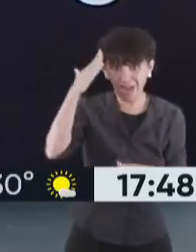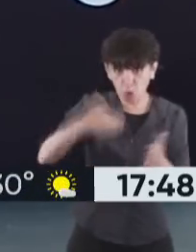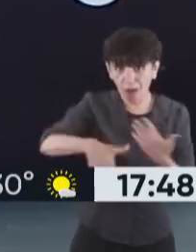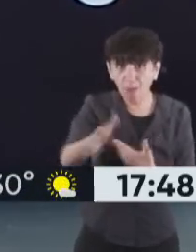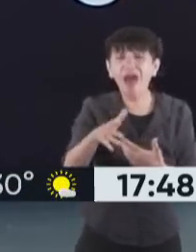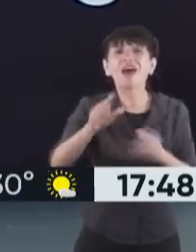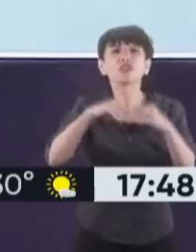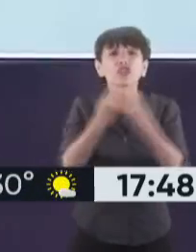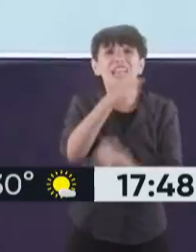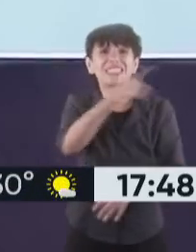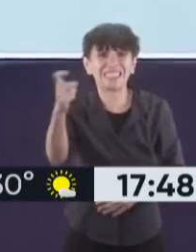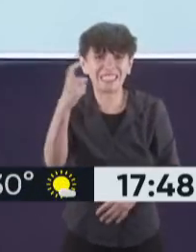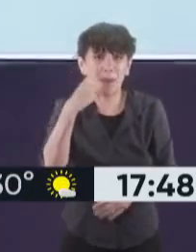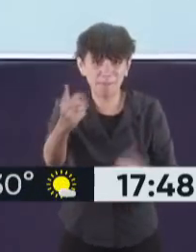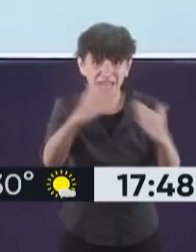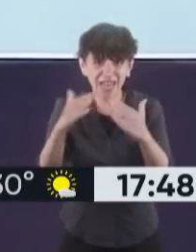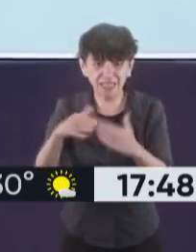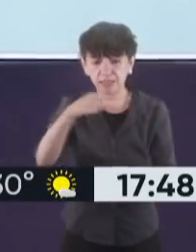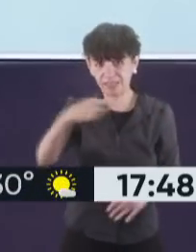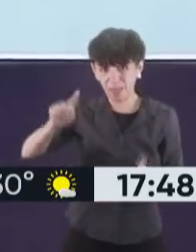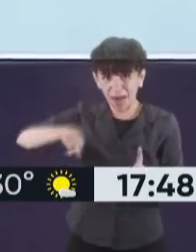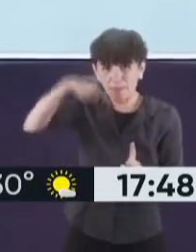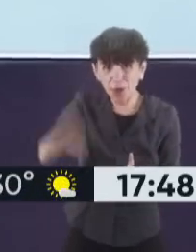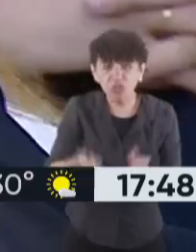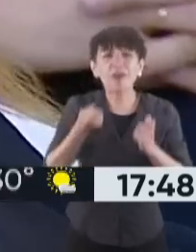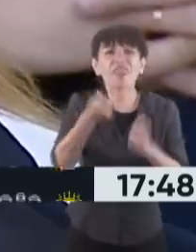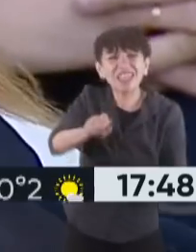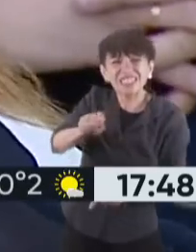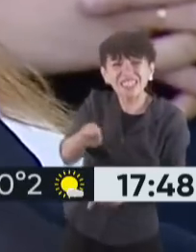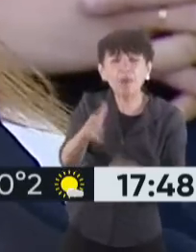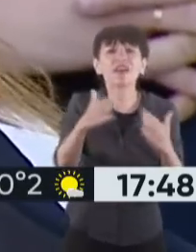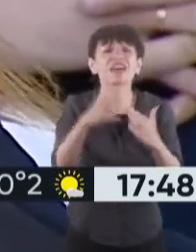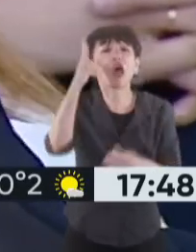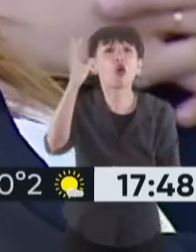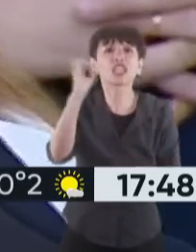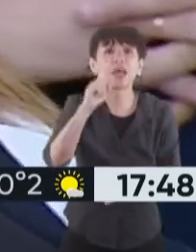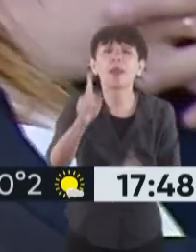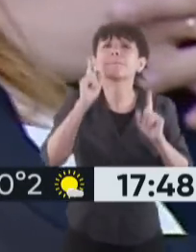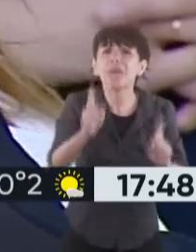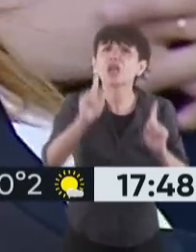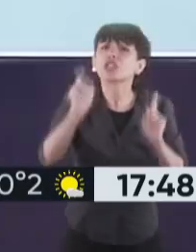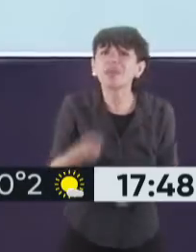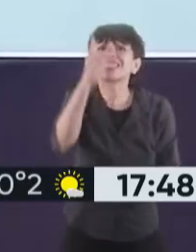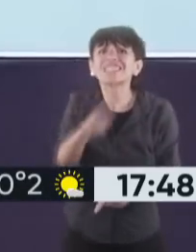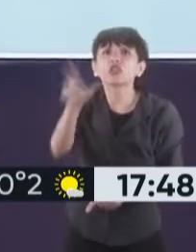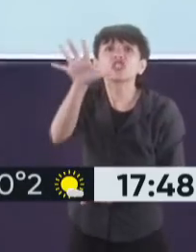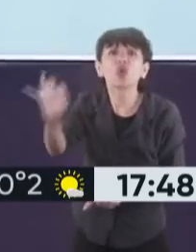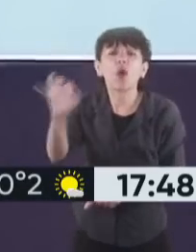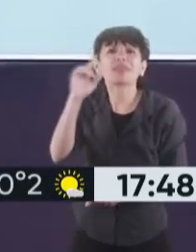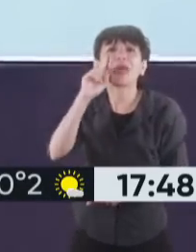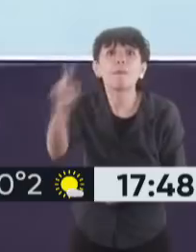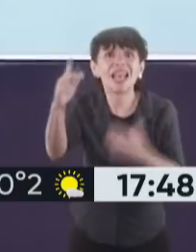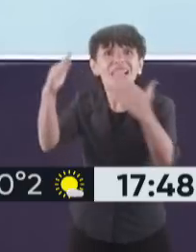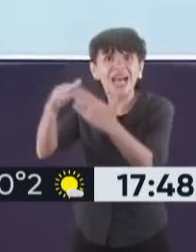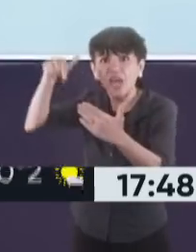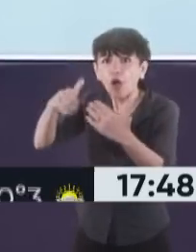casas. Hoy estamos entregando la semana que viene la casa 80.000. Pero hay además 150.000 casas que se están construyendo a